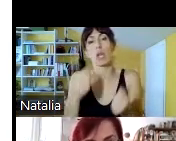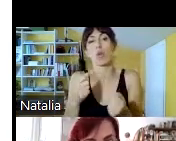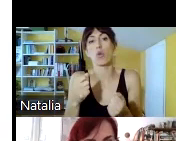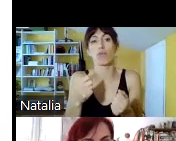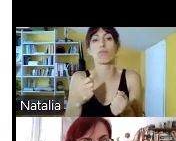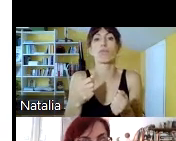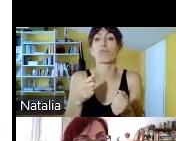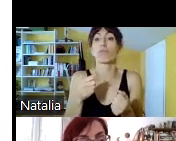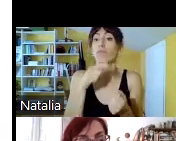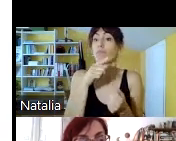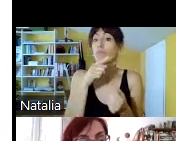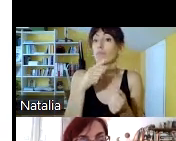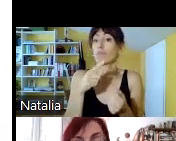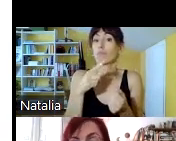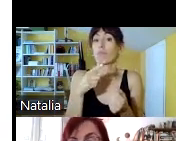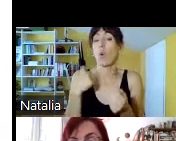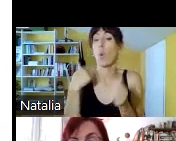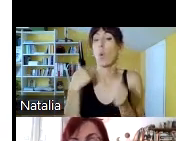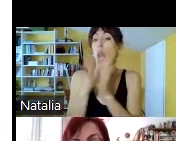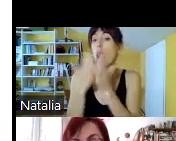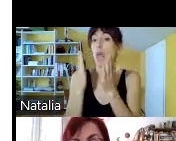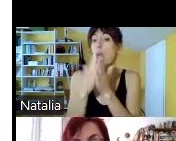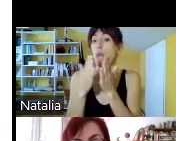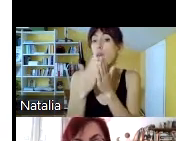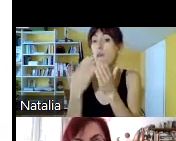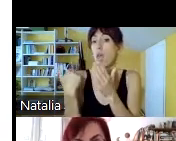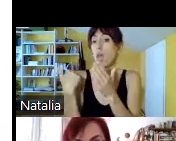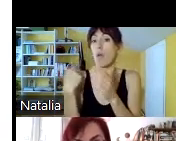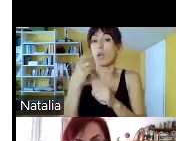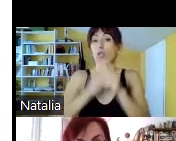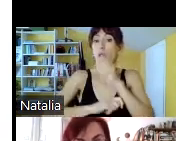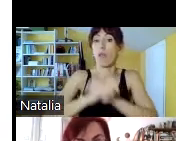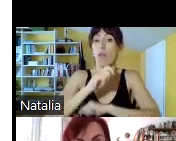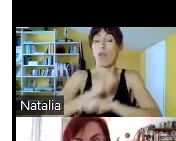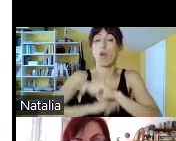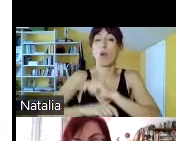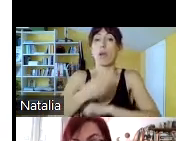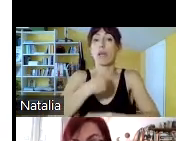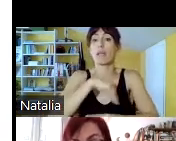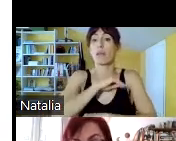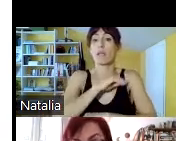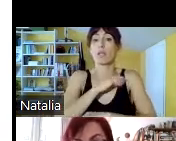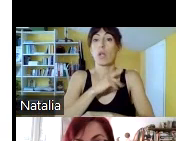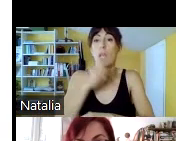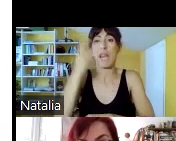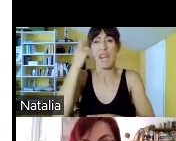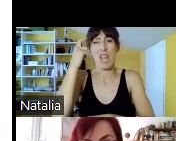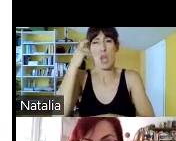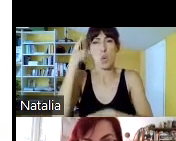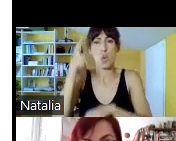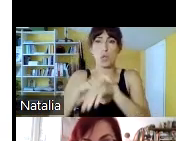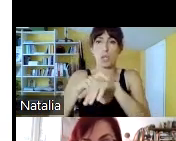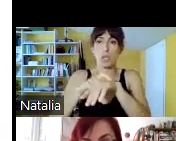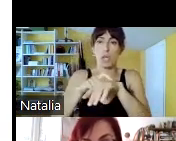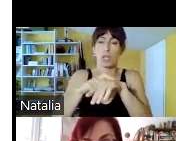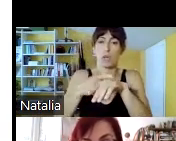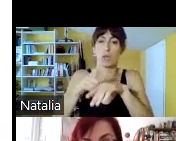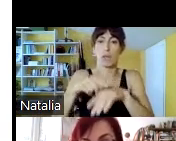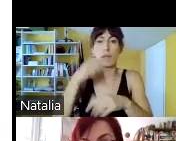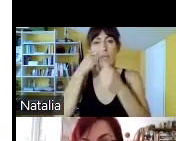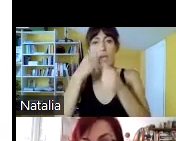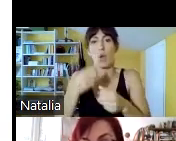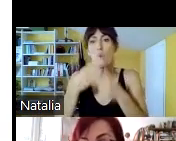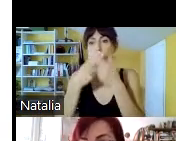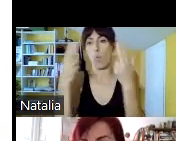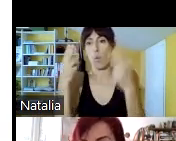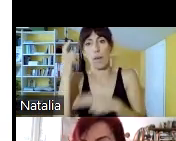salir, está por salir en un libro que va a sacar la AE, en la Asociación Española de Neuropsiquiatría, sobre salud pública y salud mental. Y